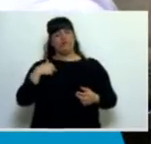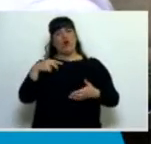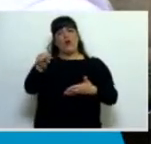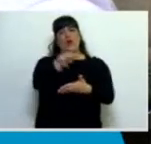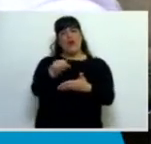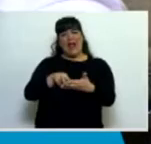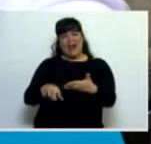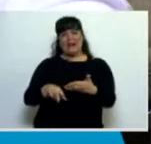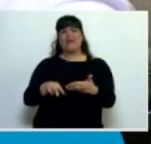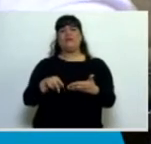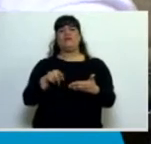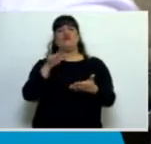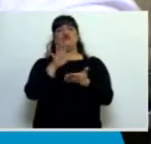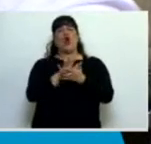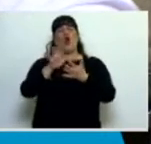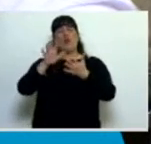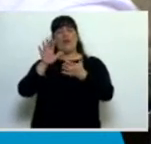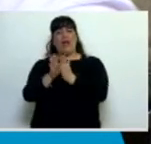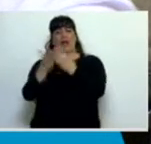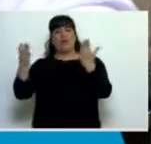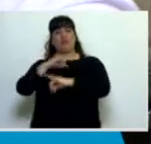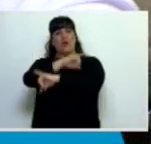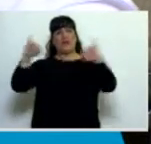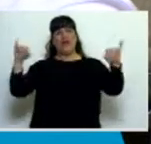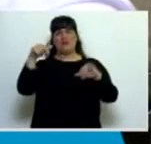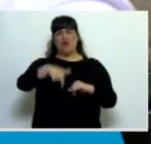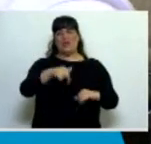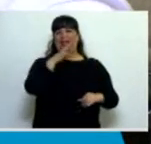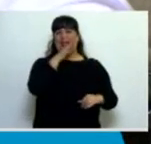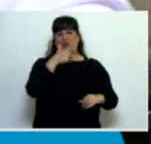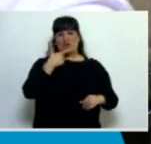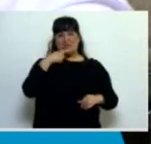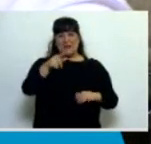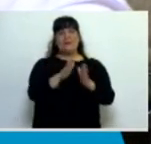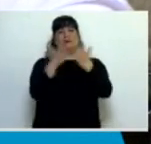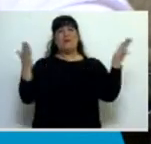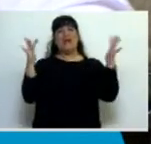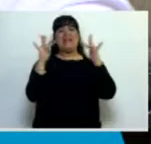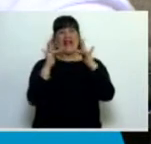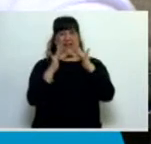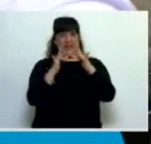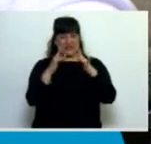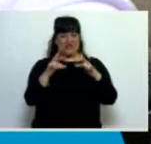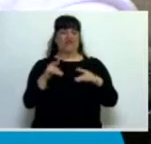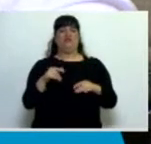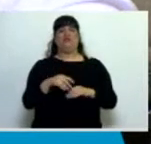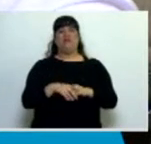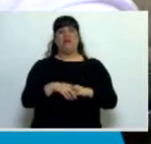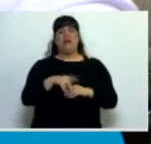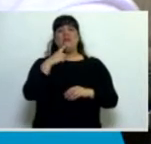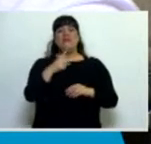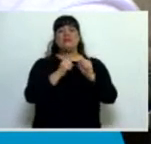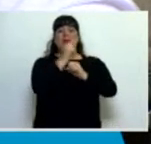leer, conforme a una publicación del 14 del Corriente en ámbito.com, las